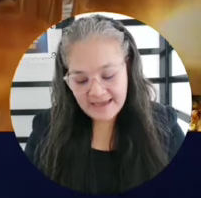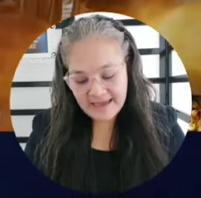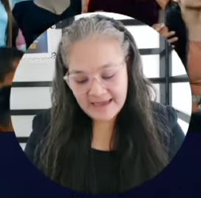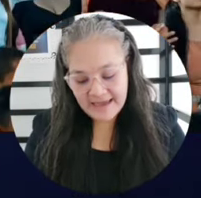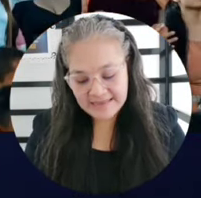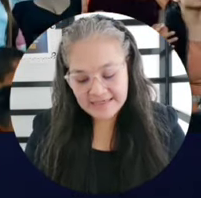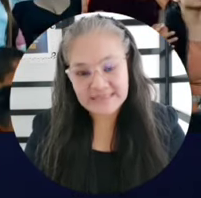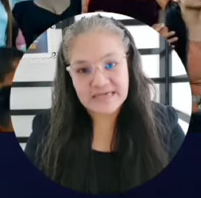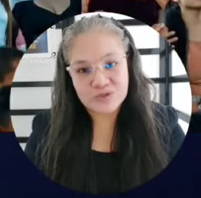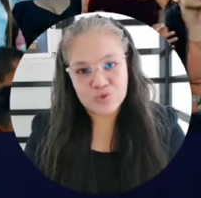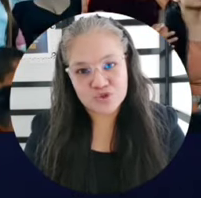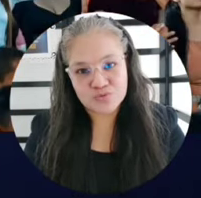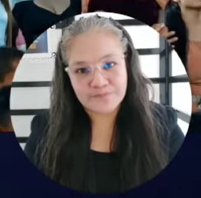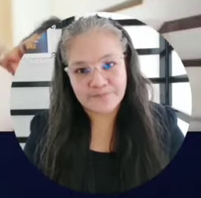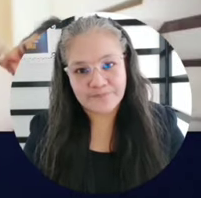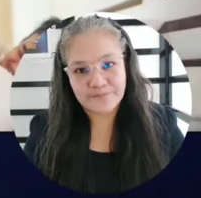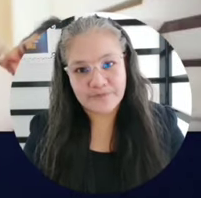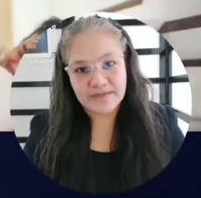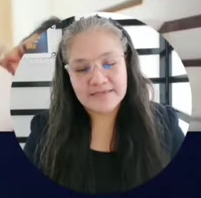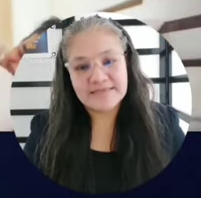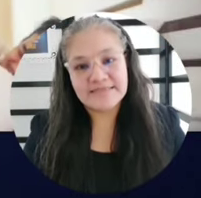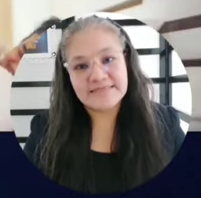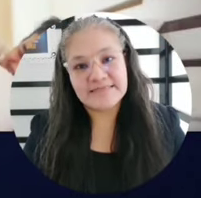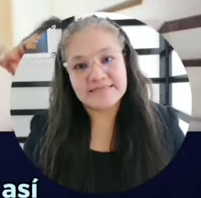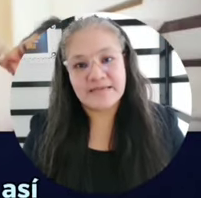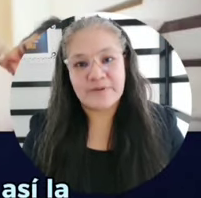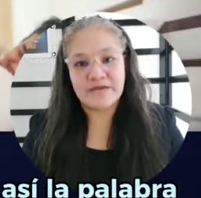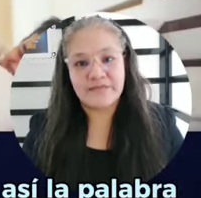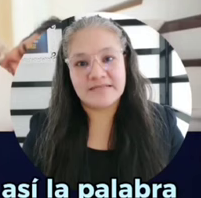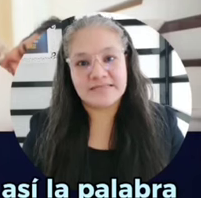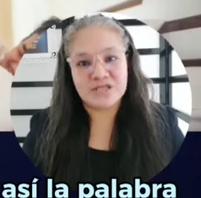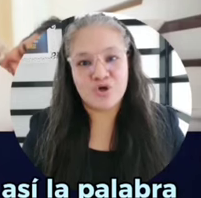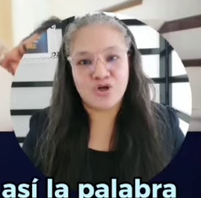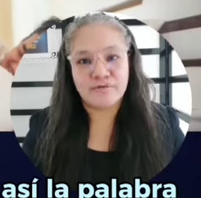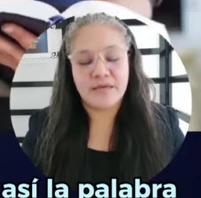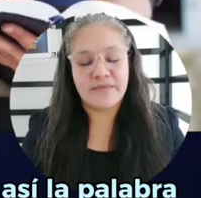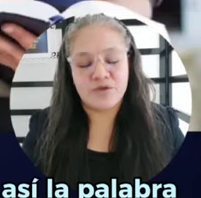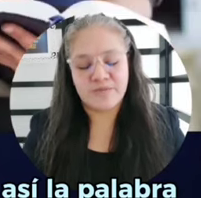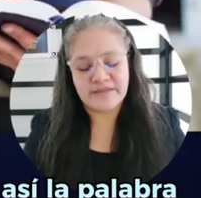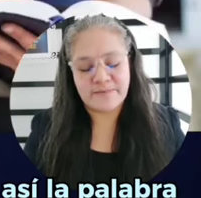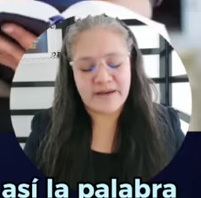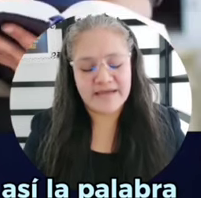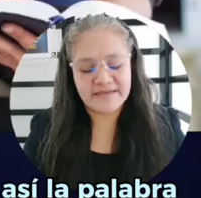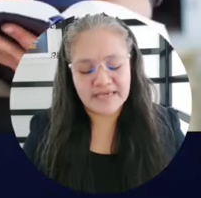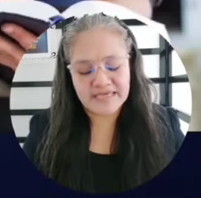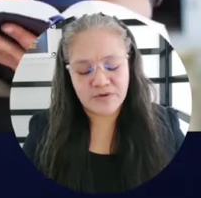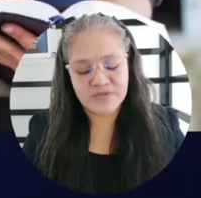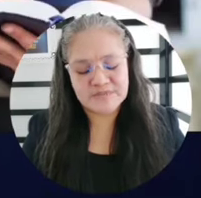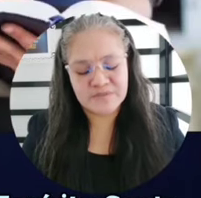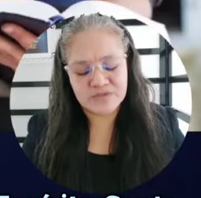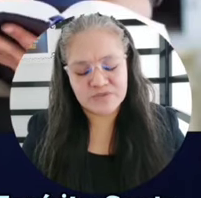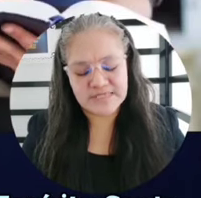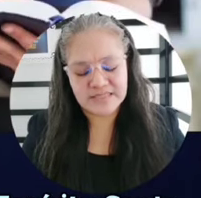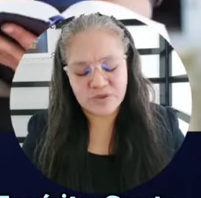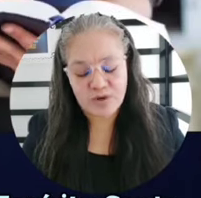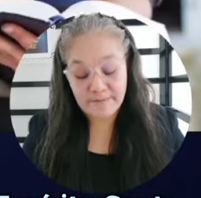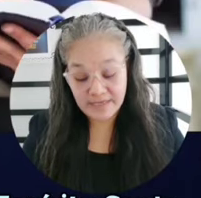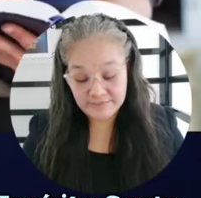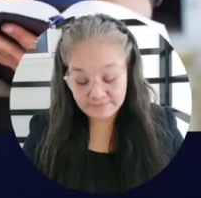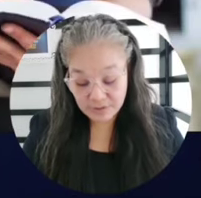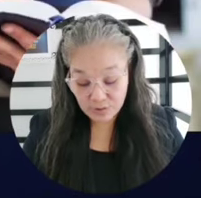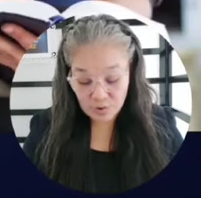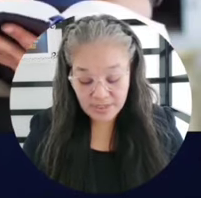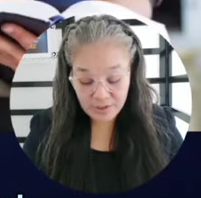30 al 32, y dice así la palabra del Señor: en el nombre del Padre, Hijo y Espíritu